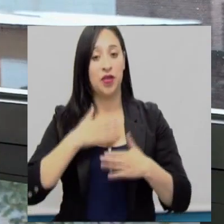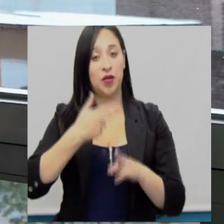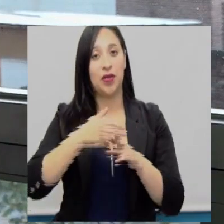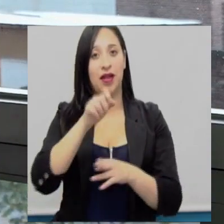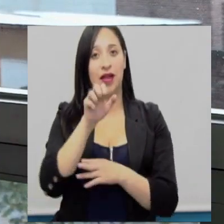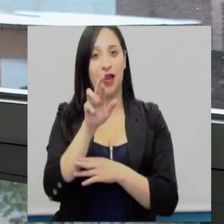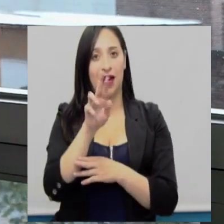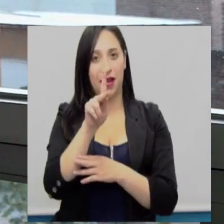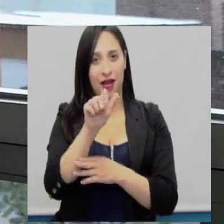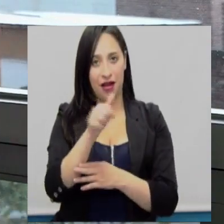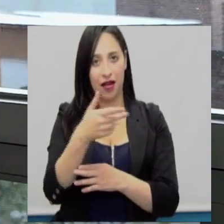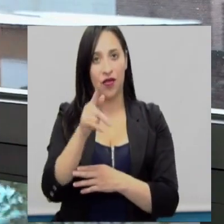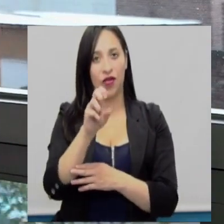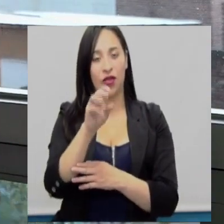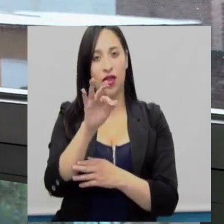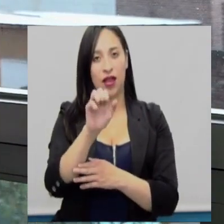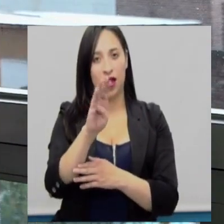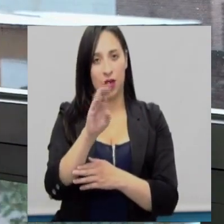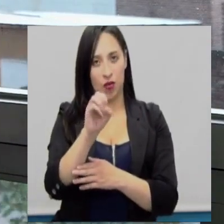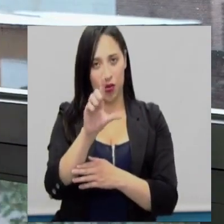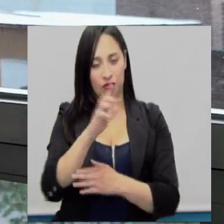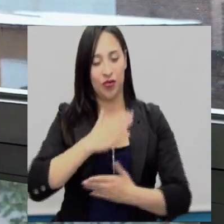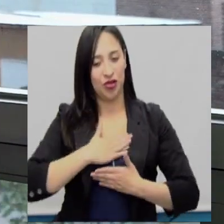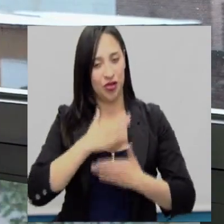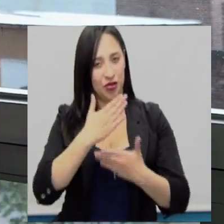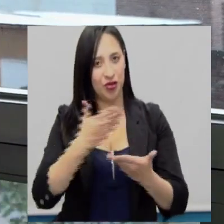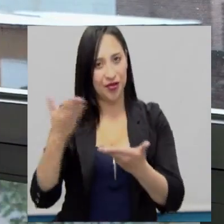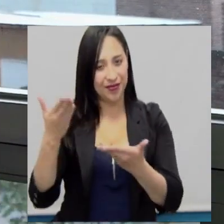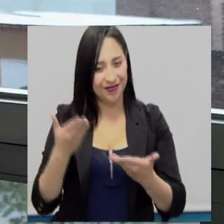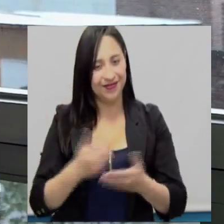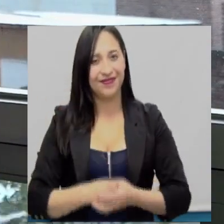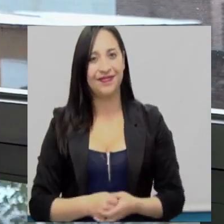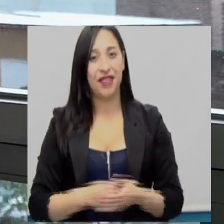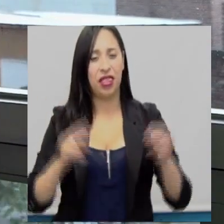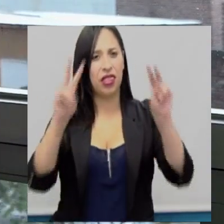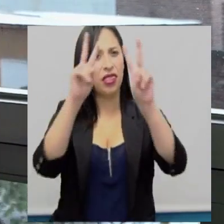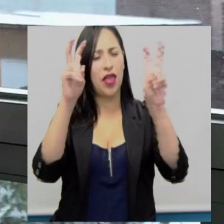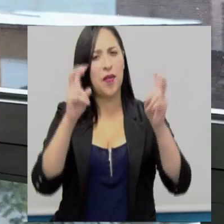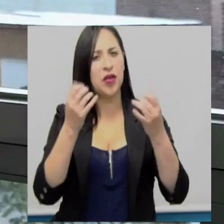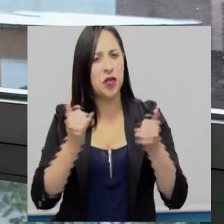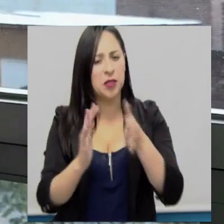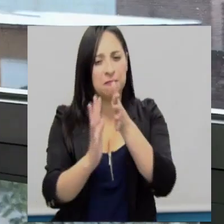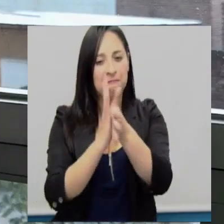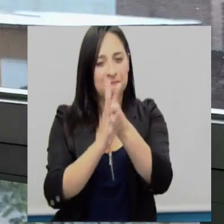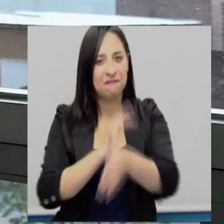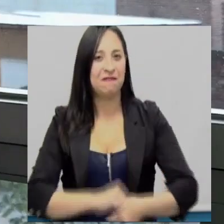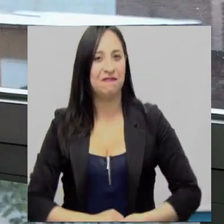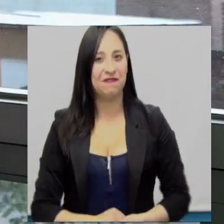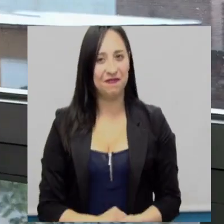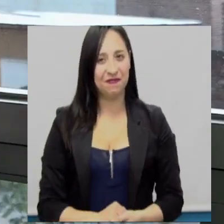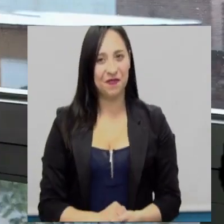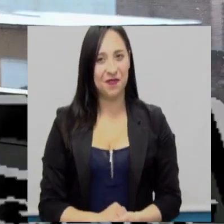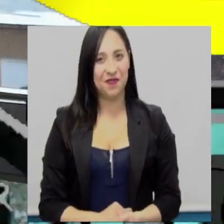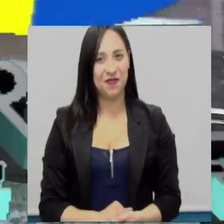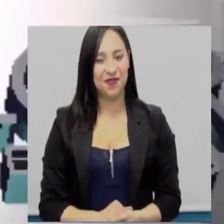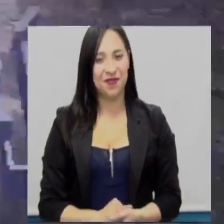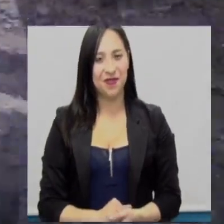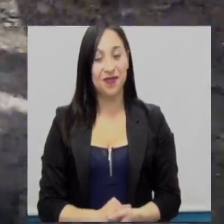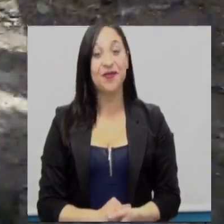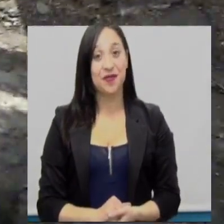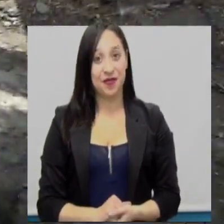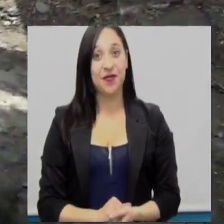Soy Erika Fontalvo y es un gusto volver a estar con ustedes. Estos son los temas que vamos a tratar en el día de